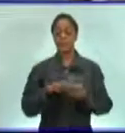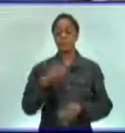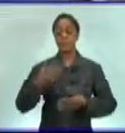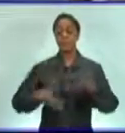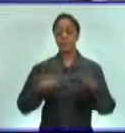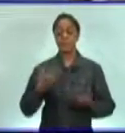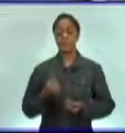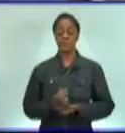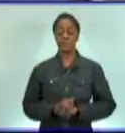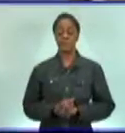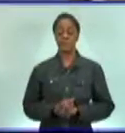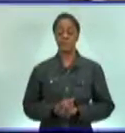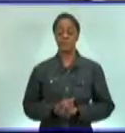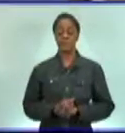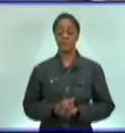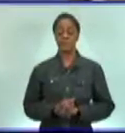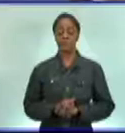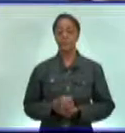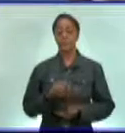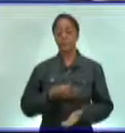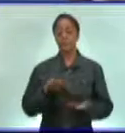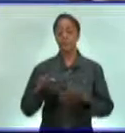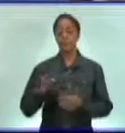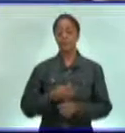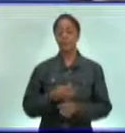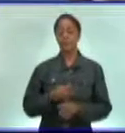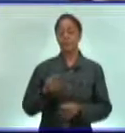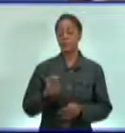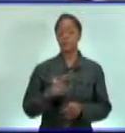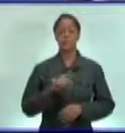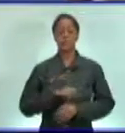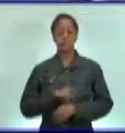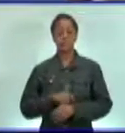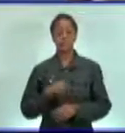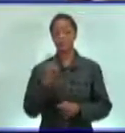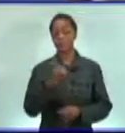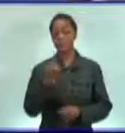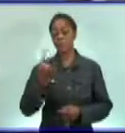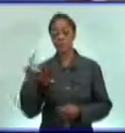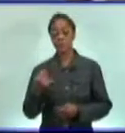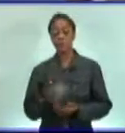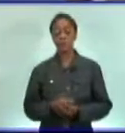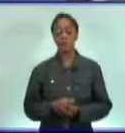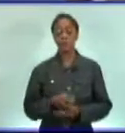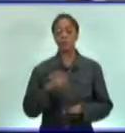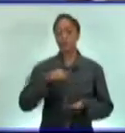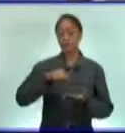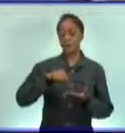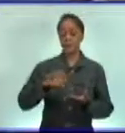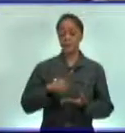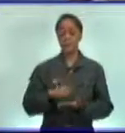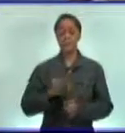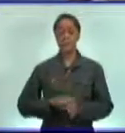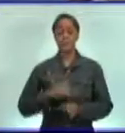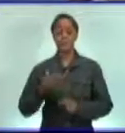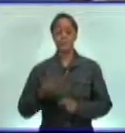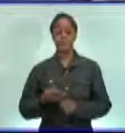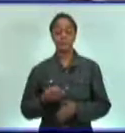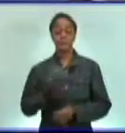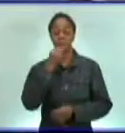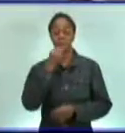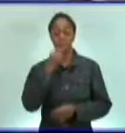actividades. Les dejo varias actividades y les doy un tiempo entre cada una para que copien y después